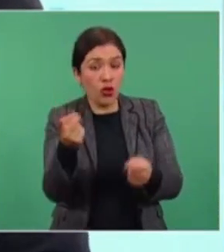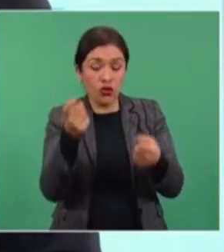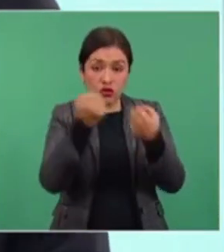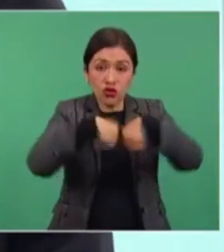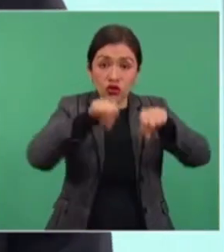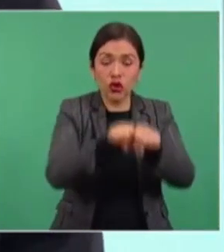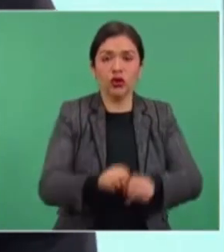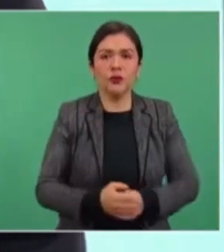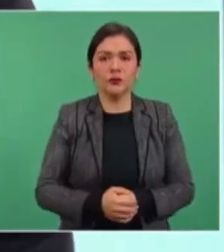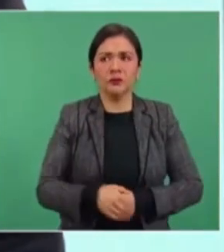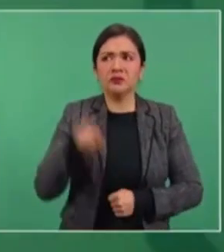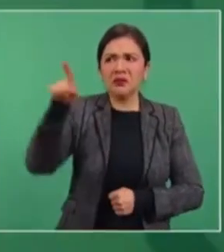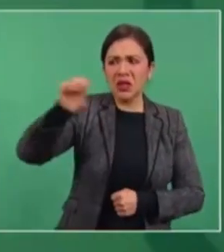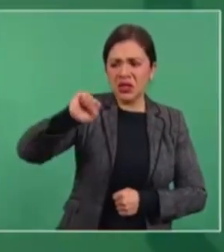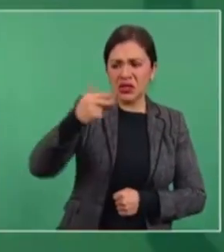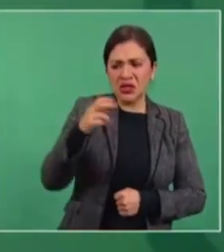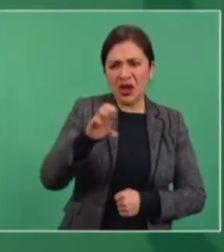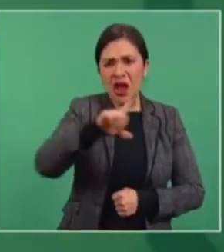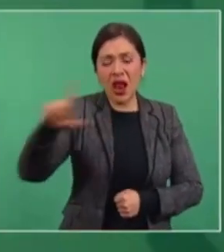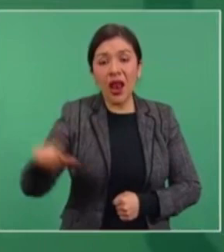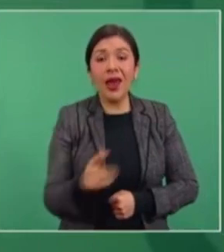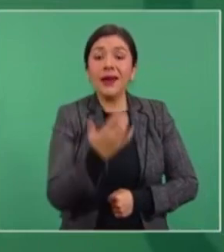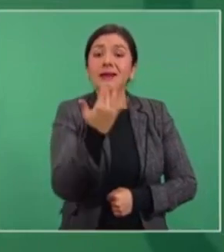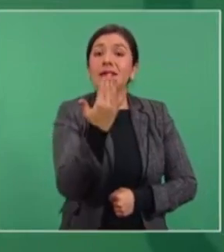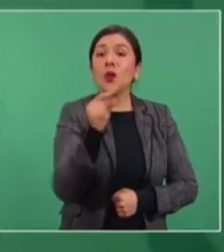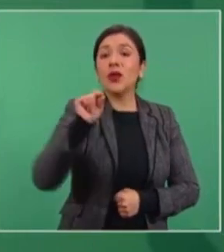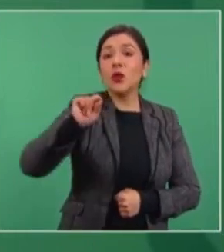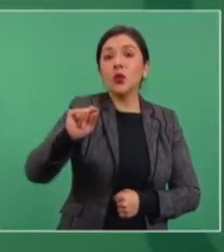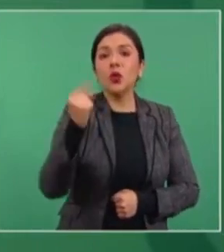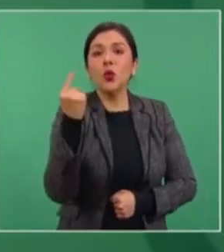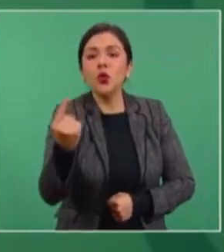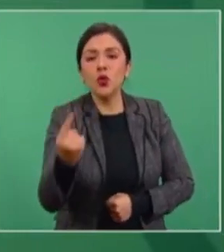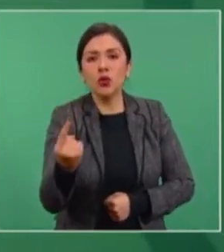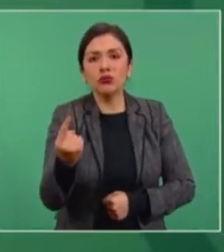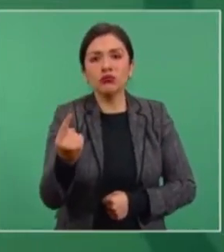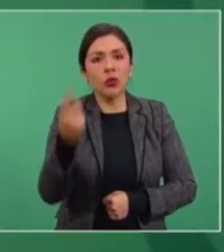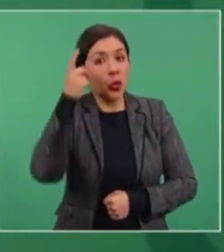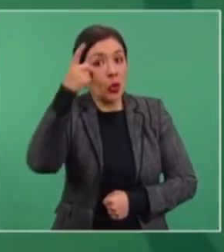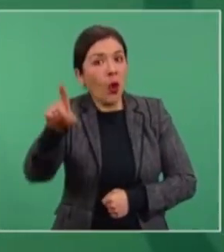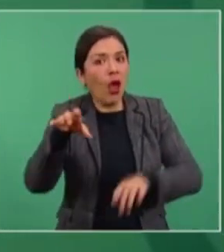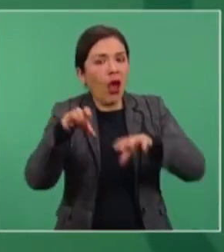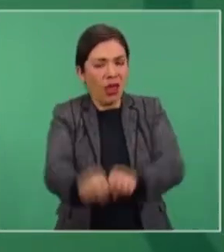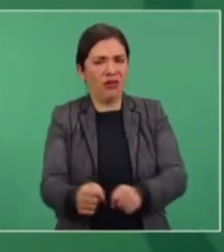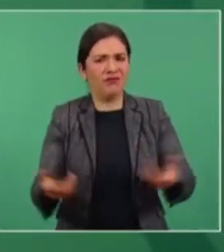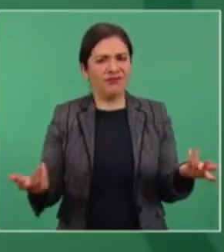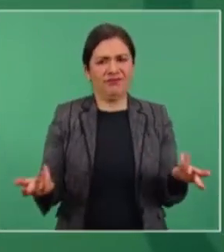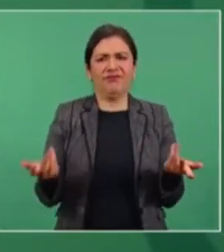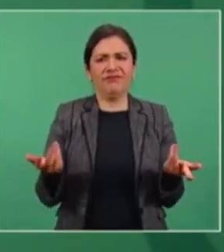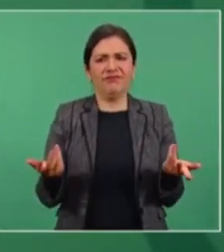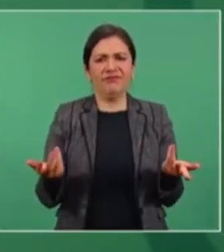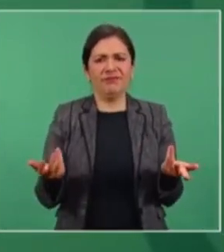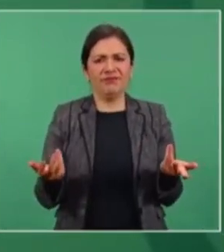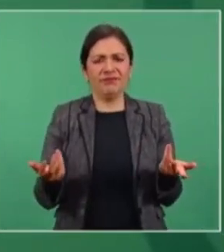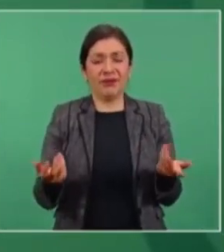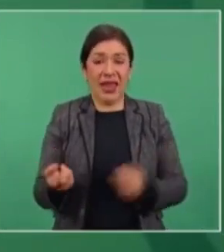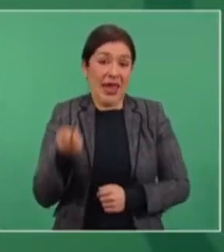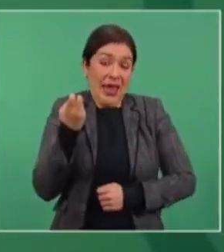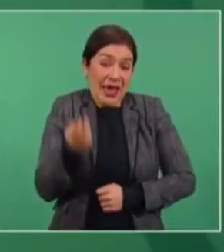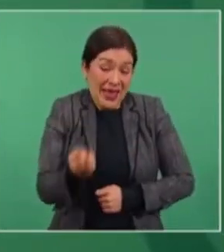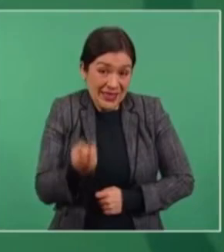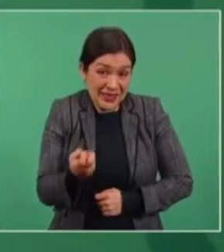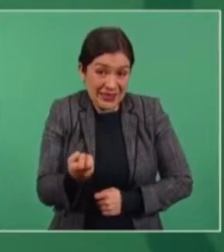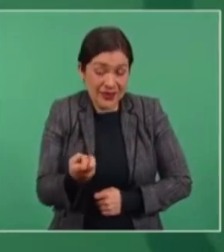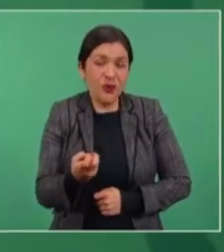Shell el 50.1%. Y esto le permite